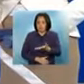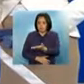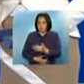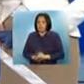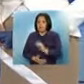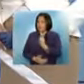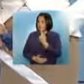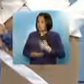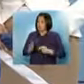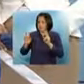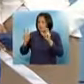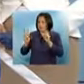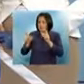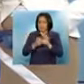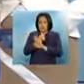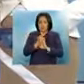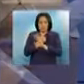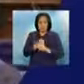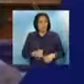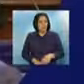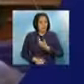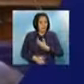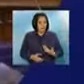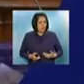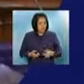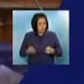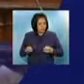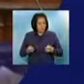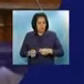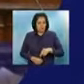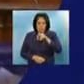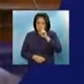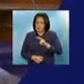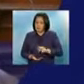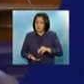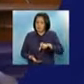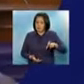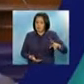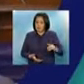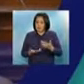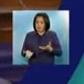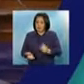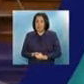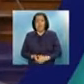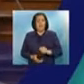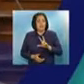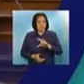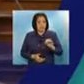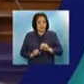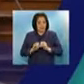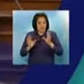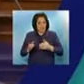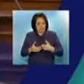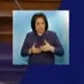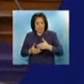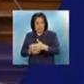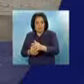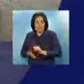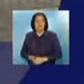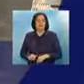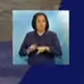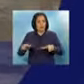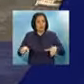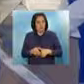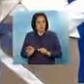primera medida en seguridad ciudadana del gobierno de Pedro Pablo Kuczynski, ejecutivo, prorrogó por 30 días más el estado de emergencia en el